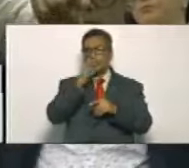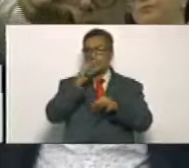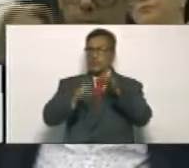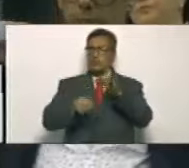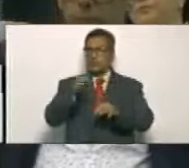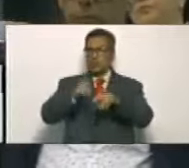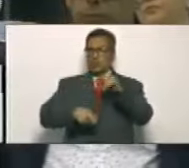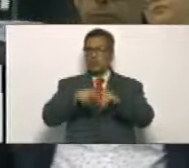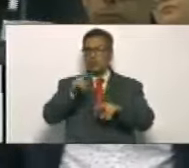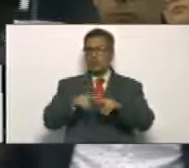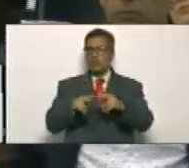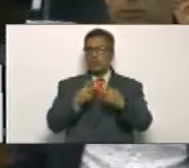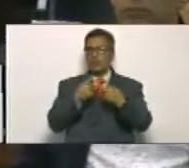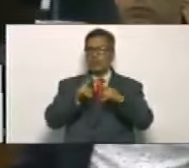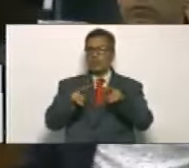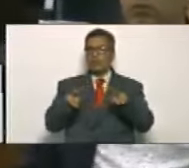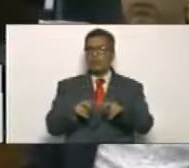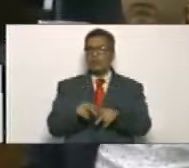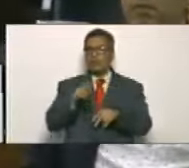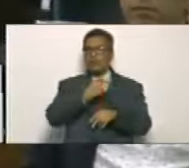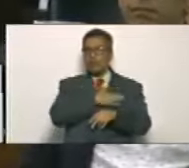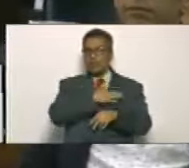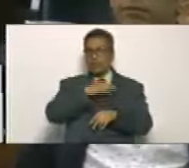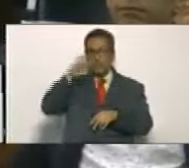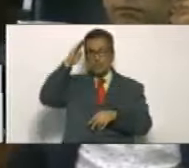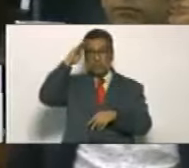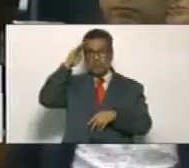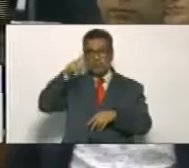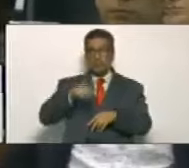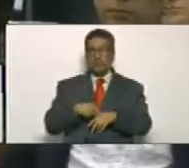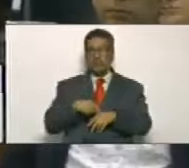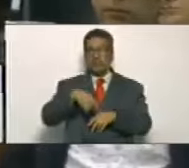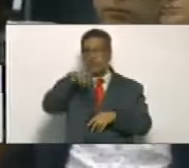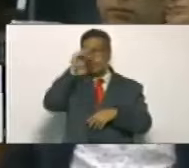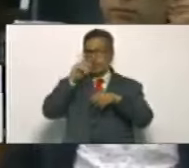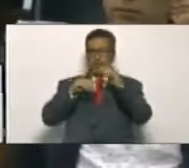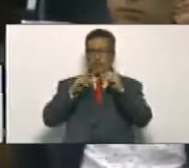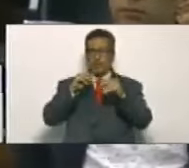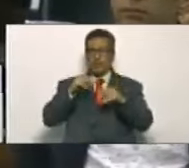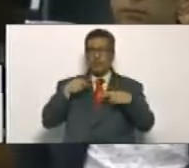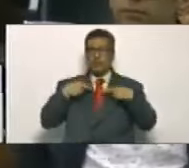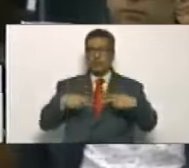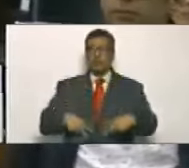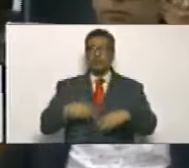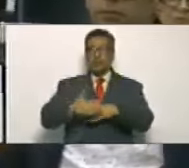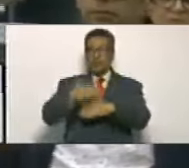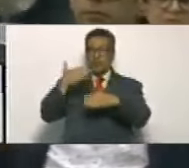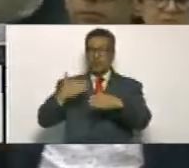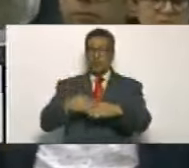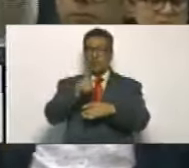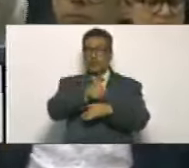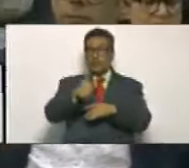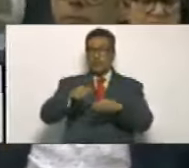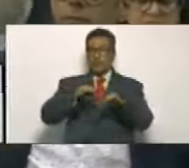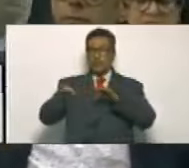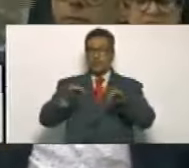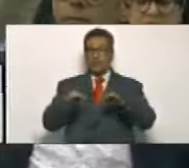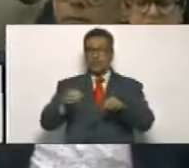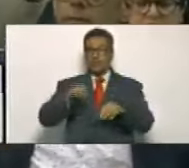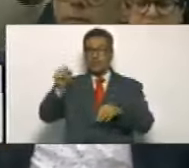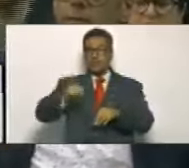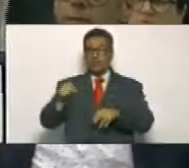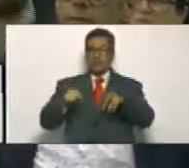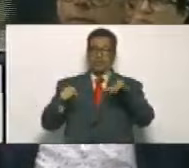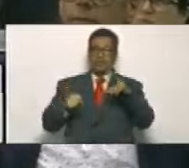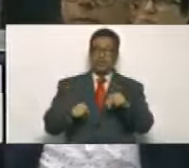se construye la paz. Yo sé, yo he aprendido en mi vida que detrás de cada movimiento, cierto o